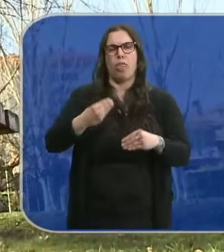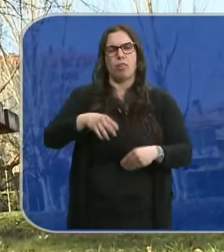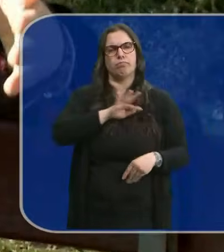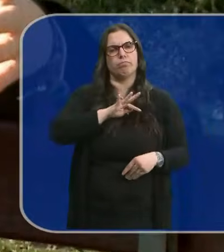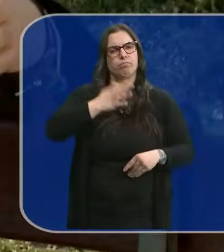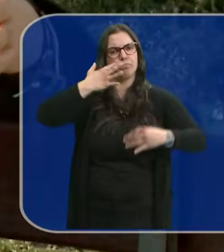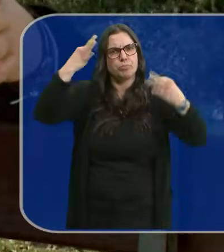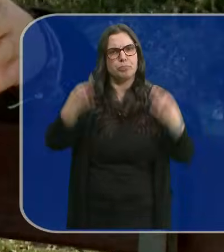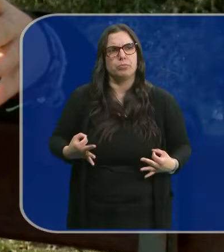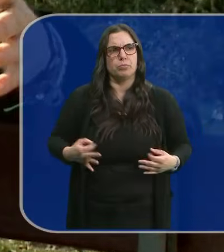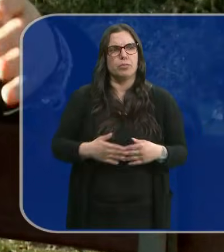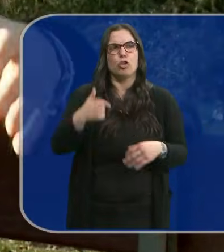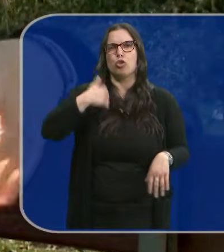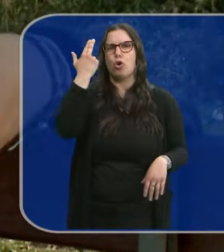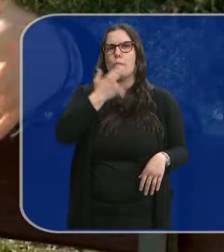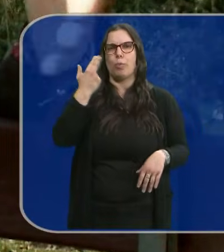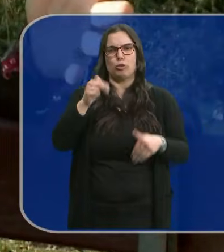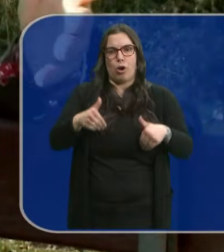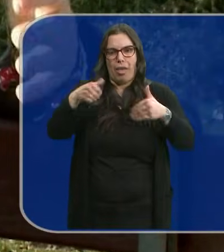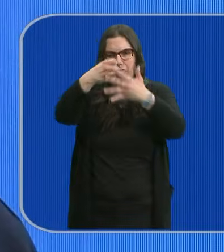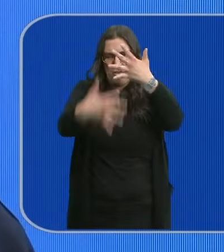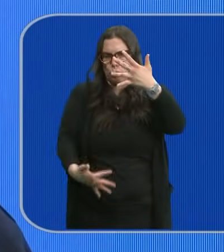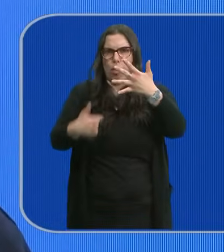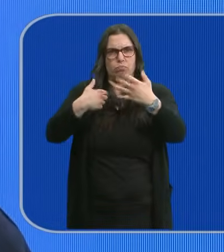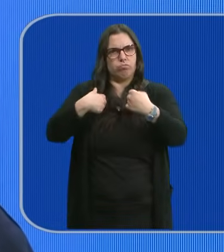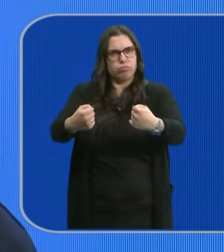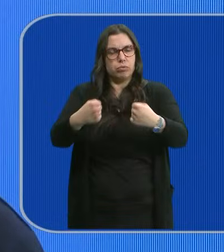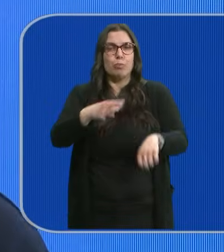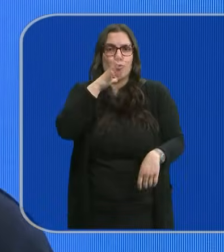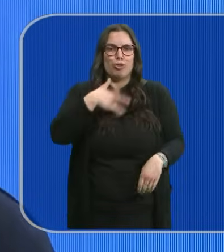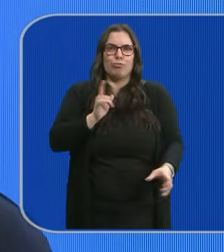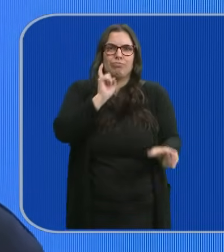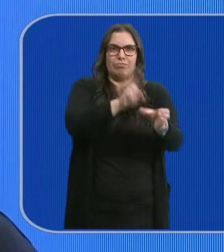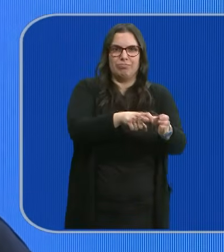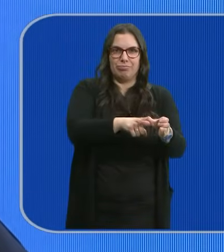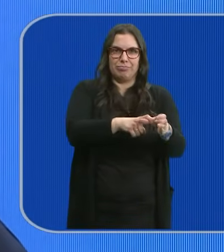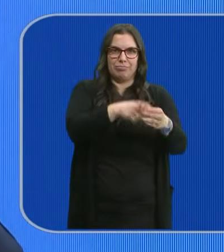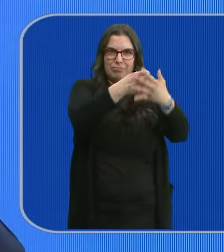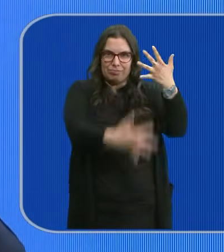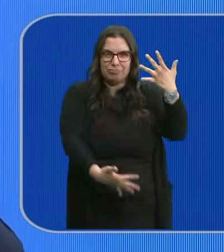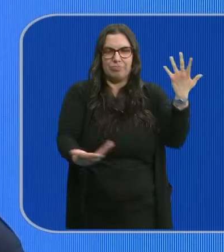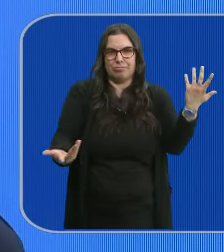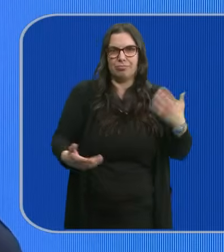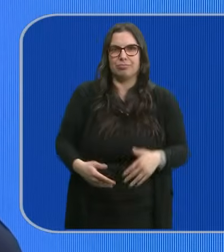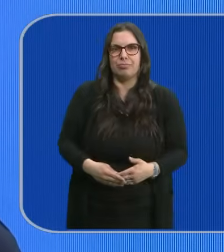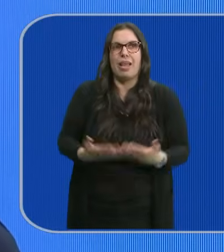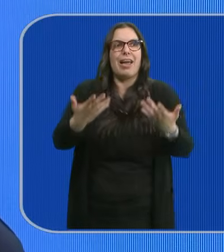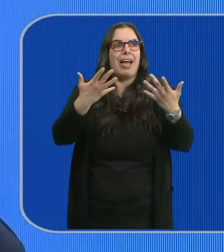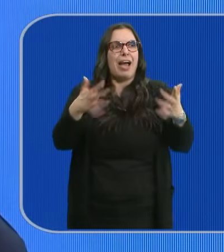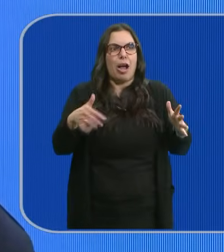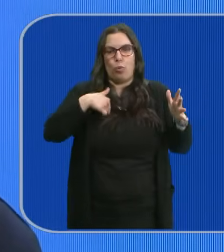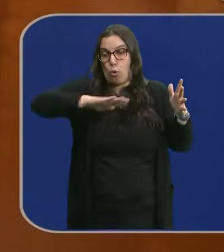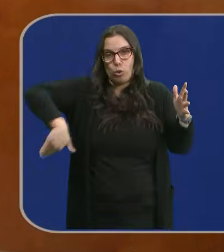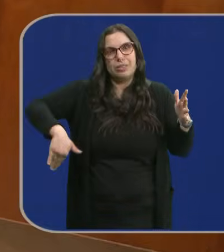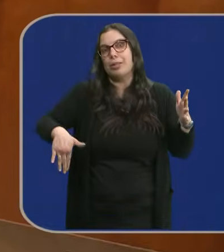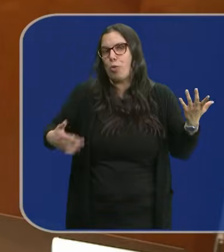convicción. Mi compromiso con la candidatura es muy fuerte. Por eso se apunta a esta candidatura, aunque sea el último de